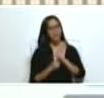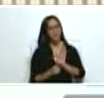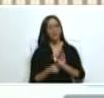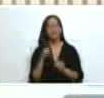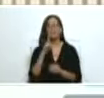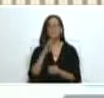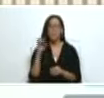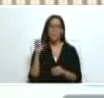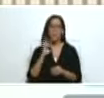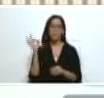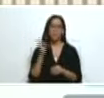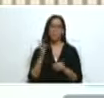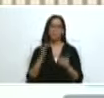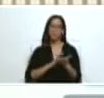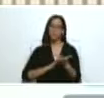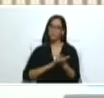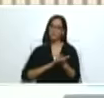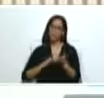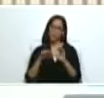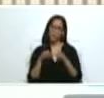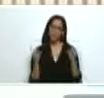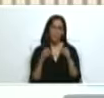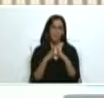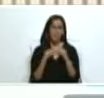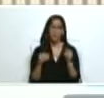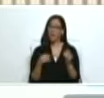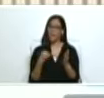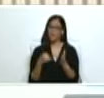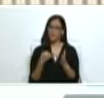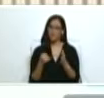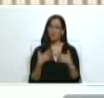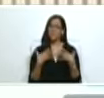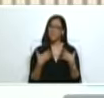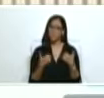las instalaciones de educación y todas las instalaciones de salud.